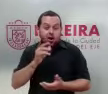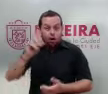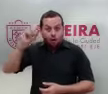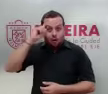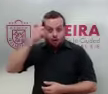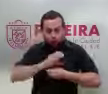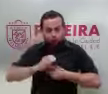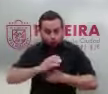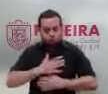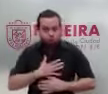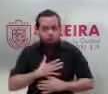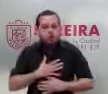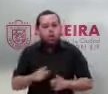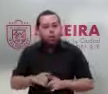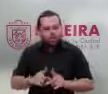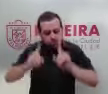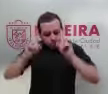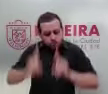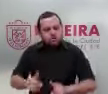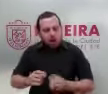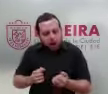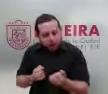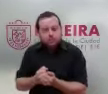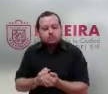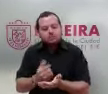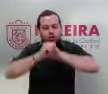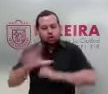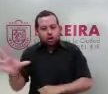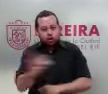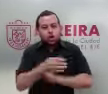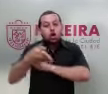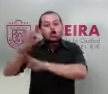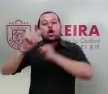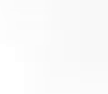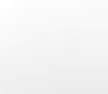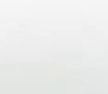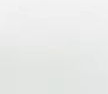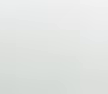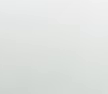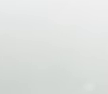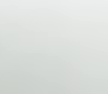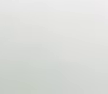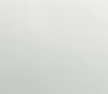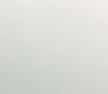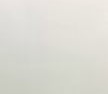El gobierno de la ciudad está decidido a hacerlo. Ayúdenos a lograrlo. Que Dios los bendiga.